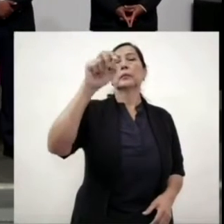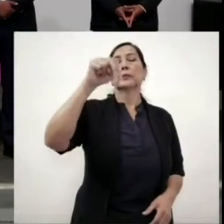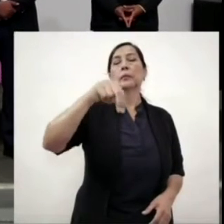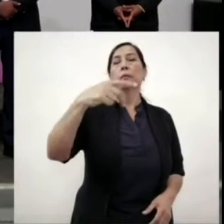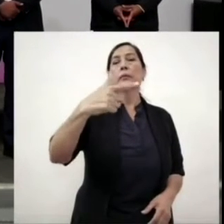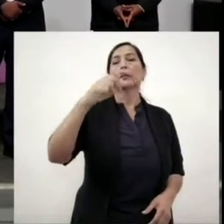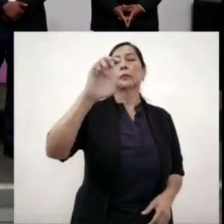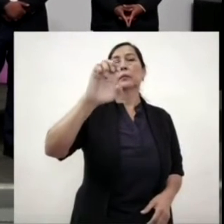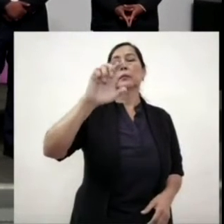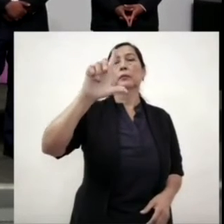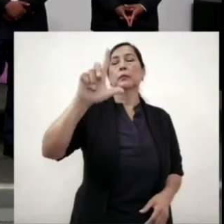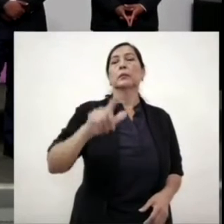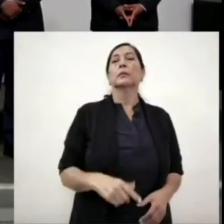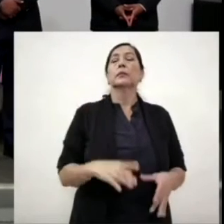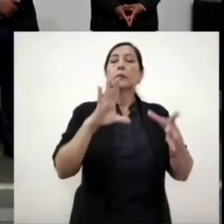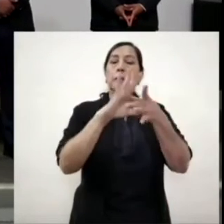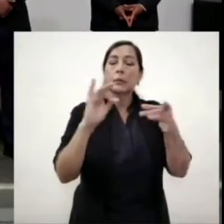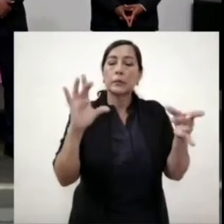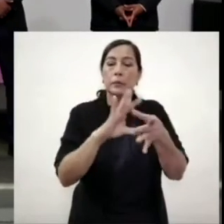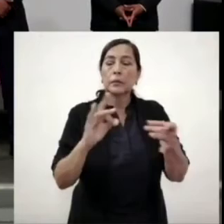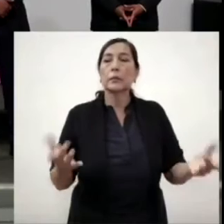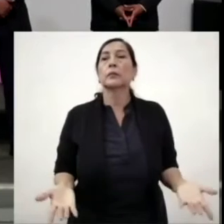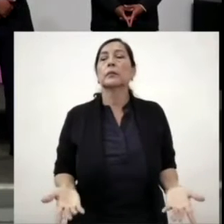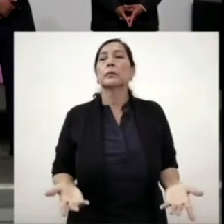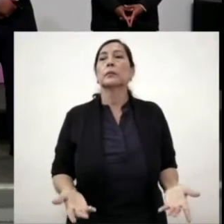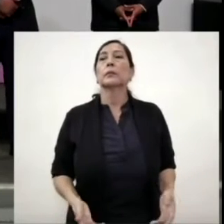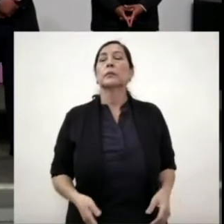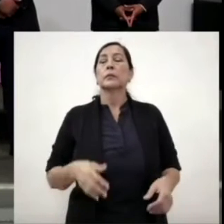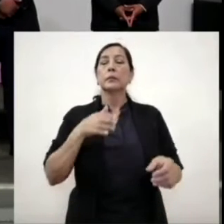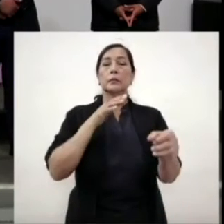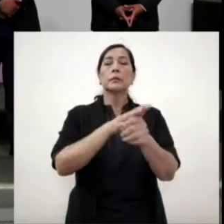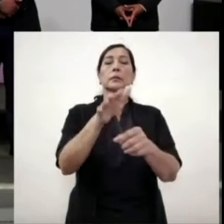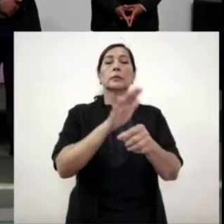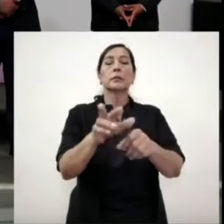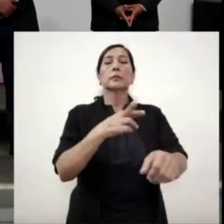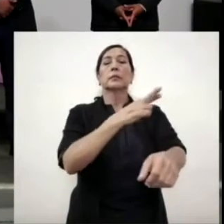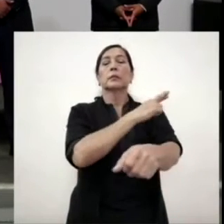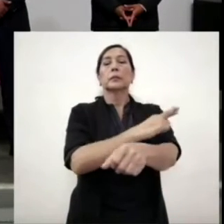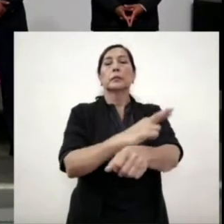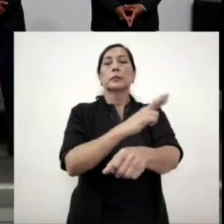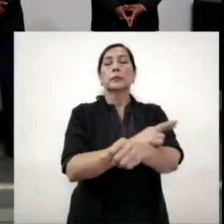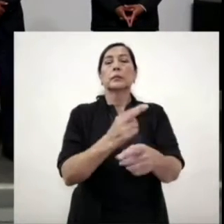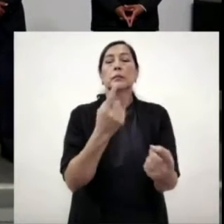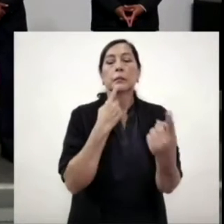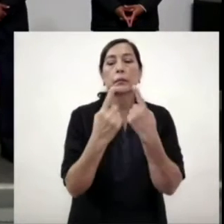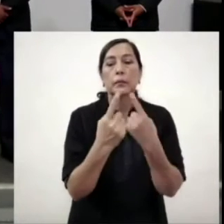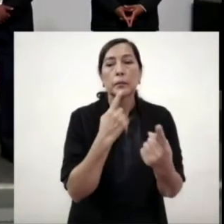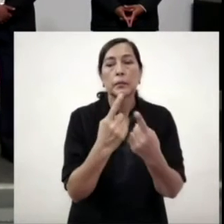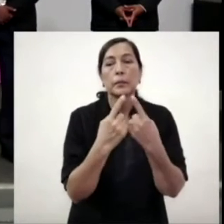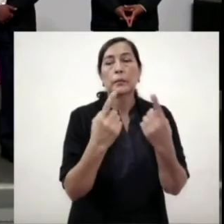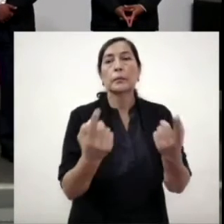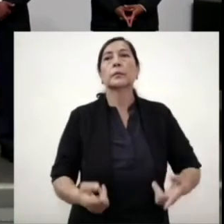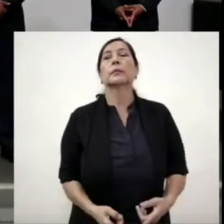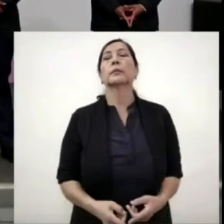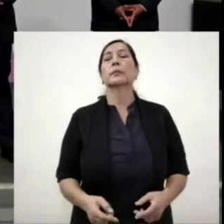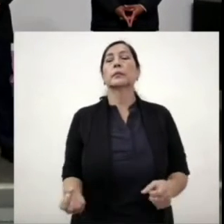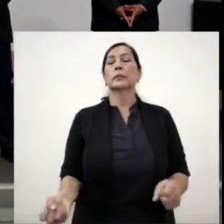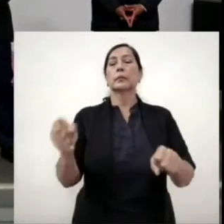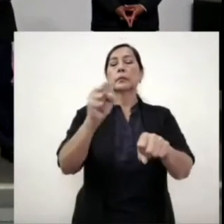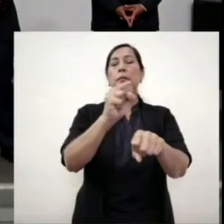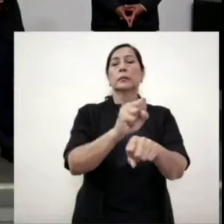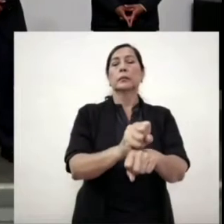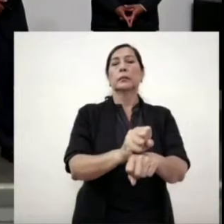de Barrio Bienestar, que no es una estrategia de seguridad pública, es una estrategia social, es una estrategia